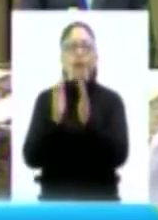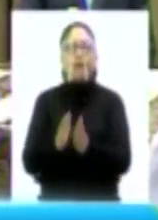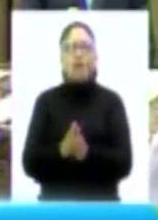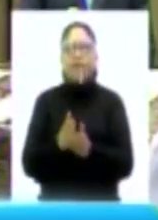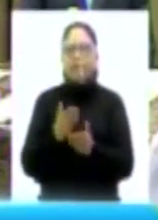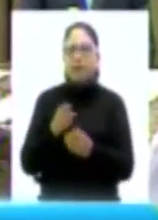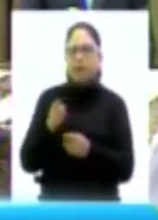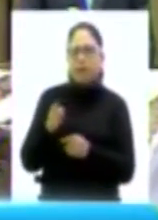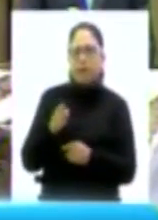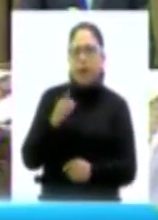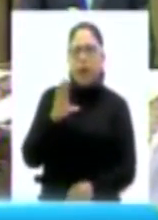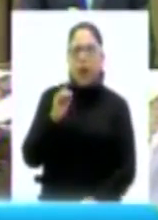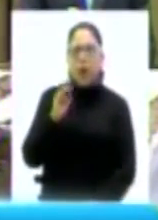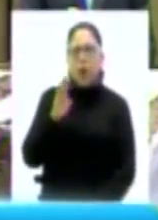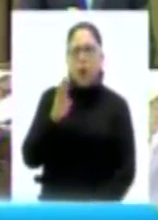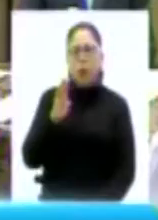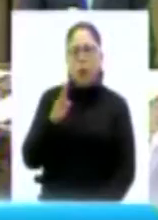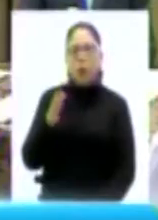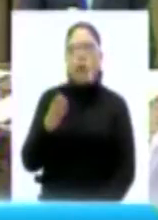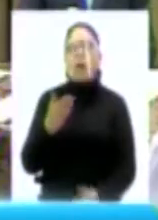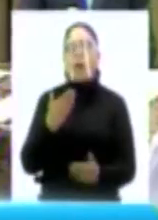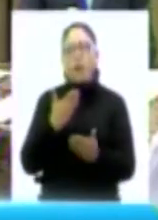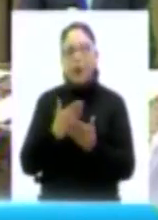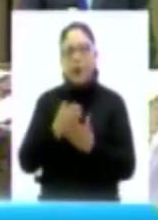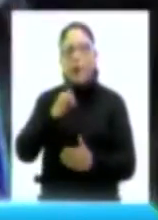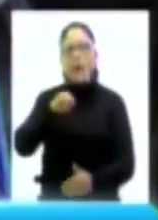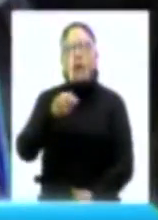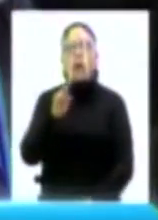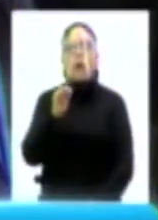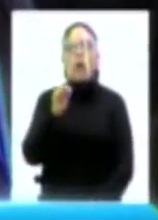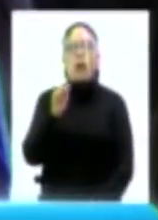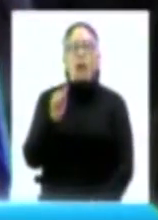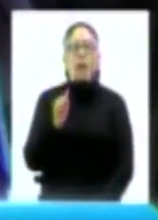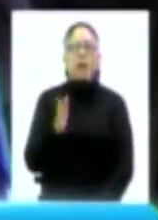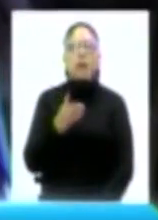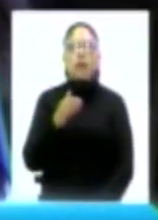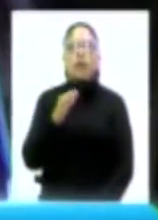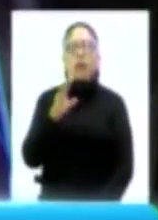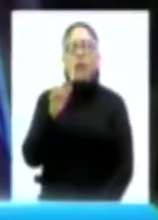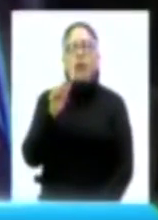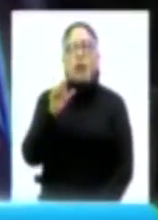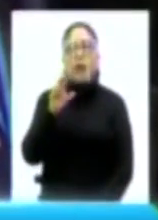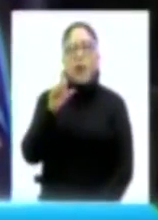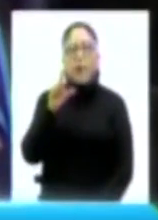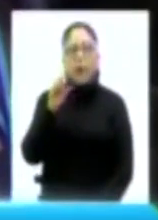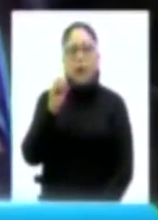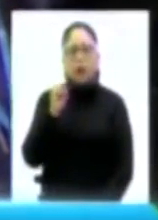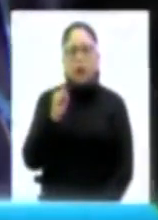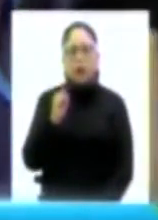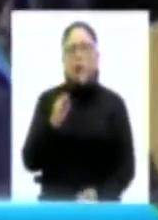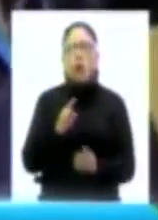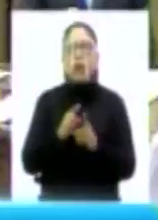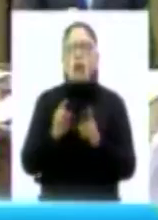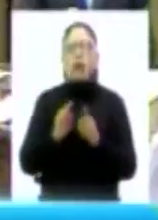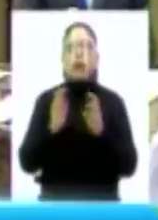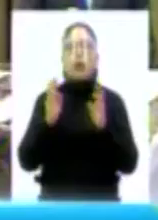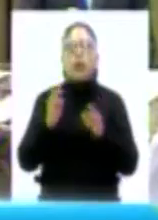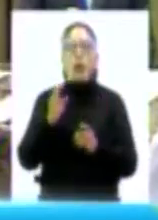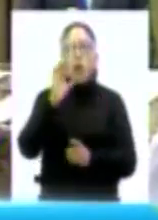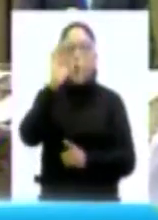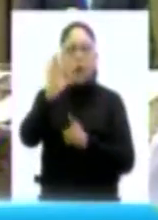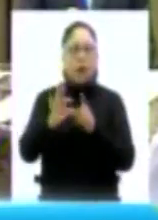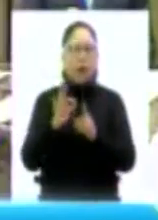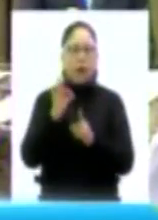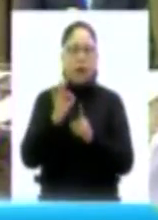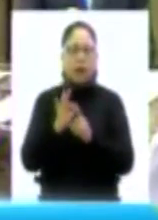Carlos Guarachi de la Central Obrera Boliviana, un gusto compañero, a la compañera Segundina Flores, secretaria ejecutiva de la Confederación